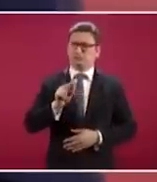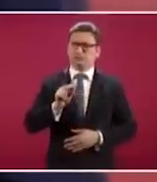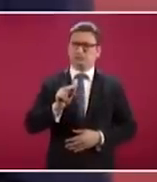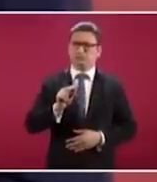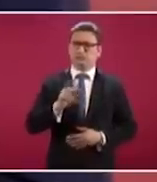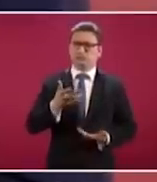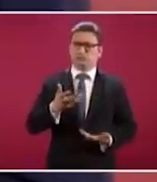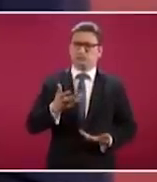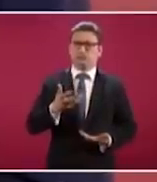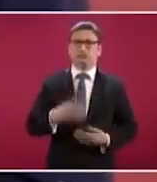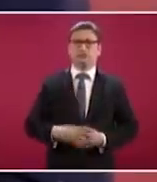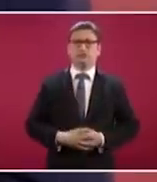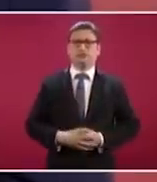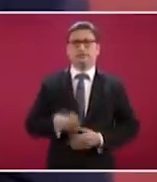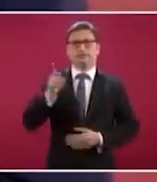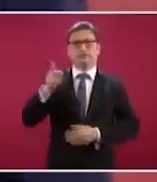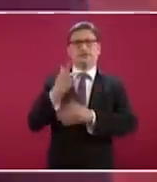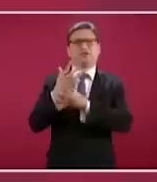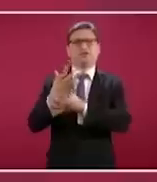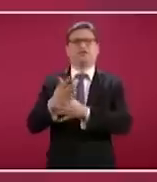lo dice